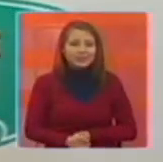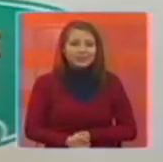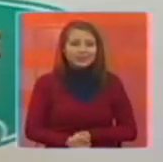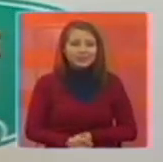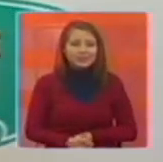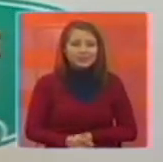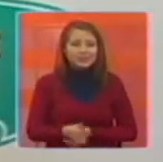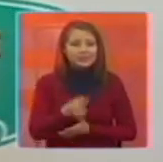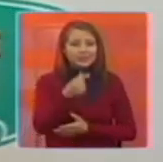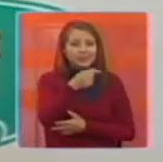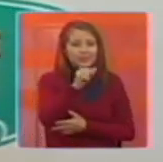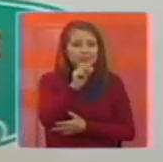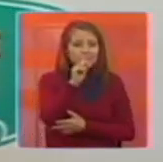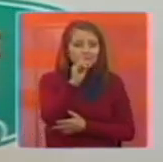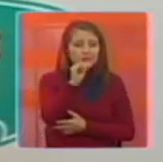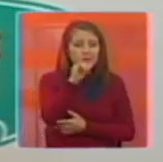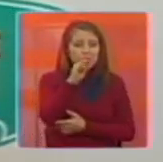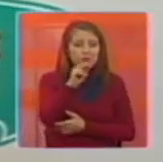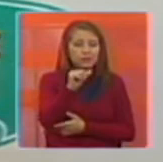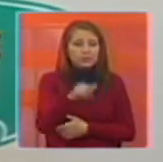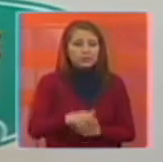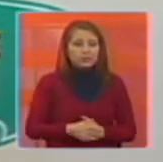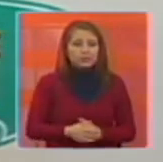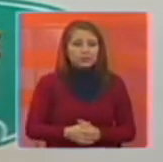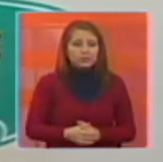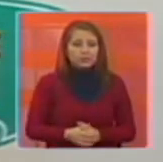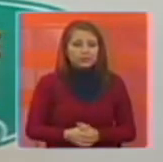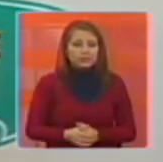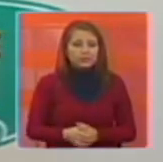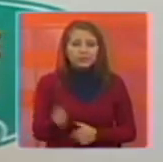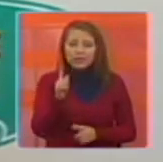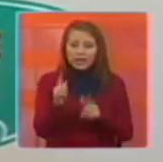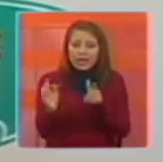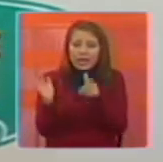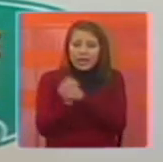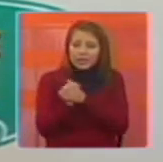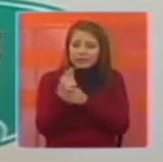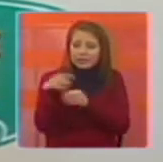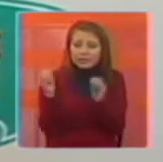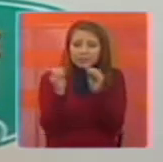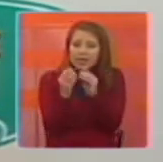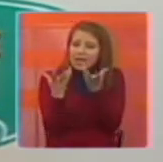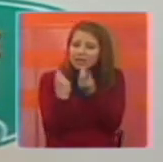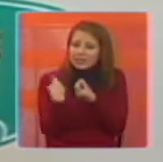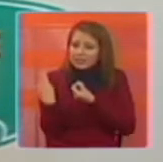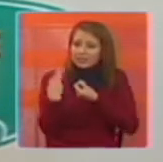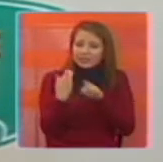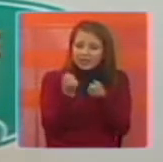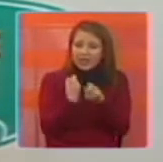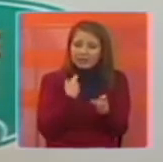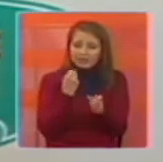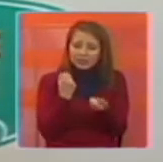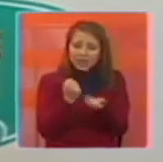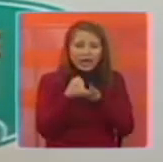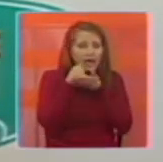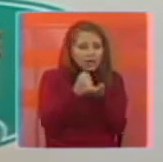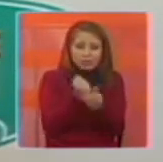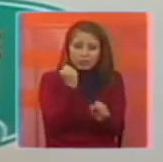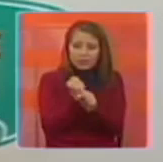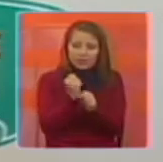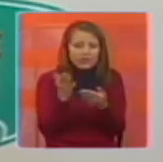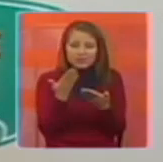beso para Gardenia. Y déjenme decirles que los buenos esposos están reclamando cada vez más sus derechos a las tareas de la